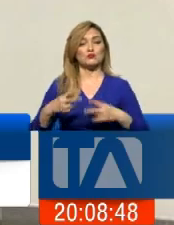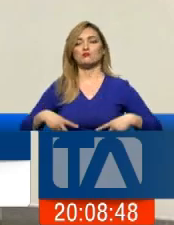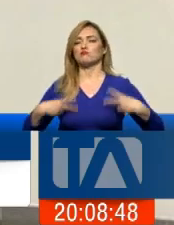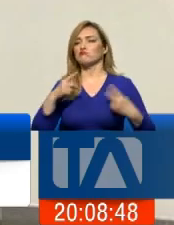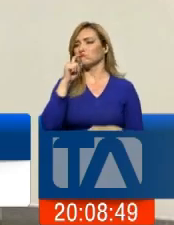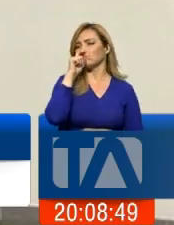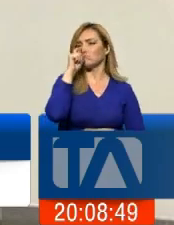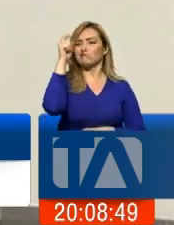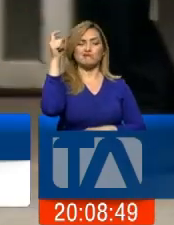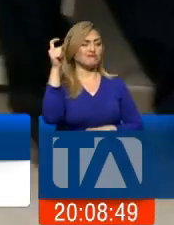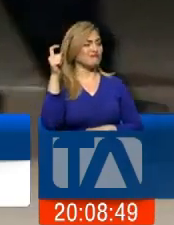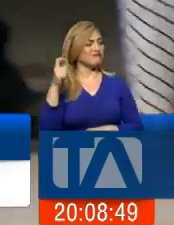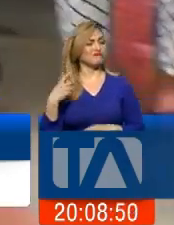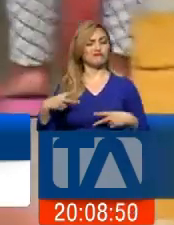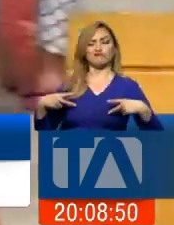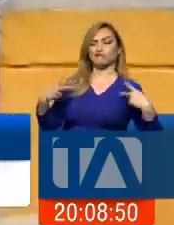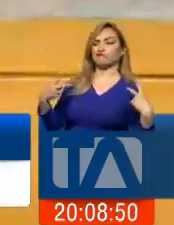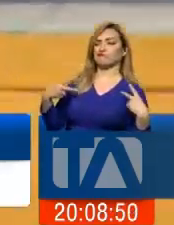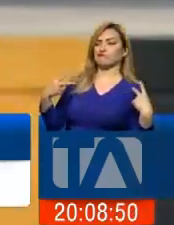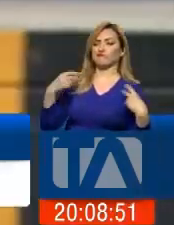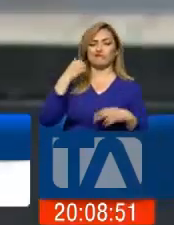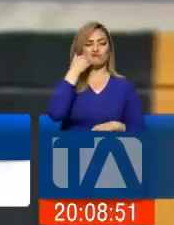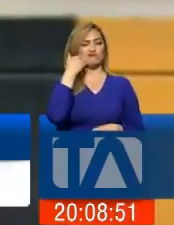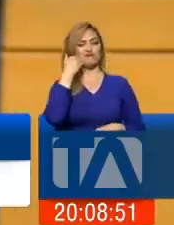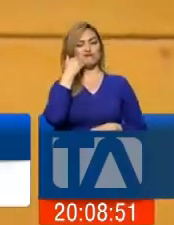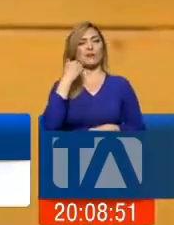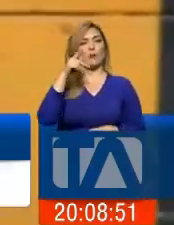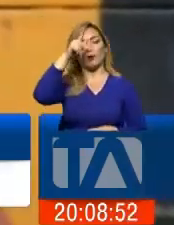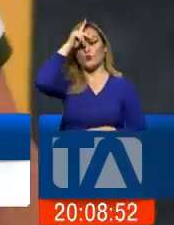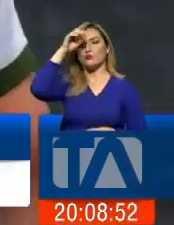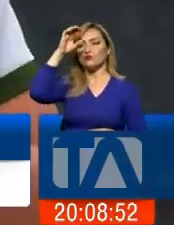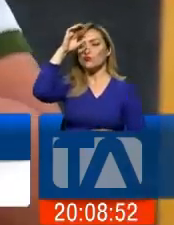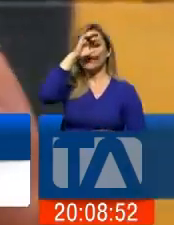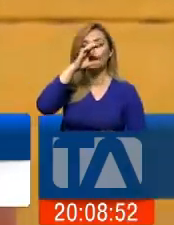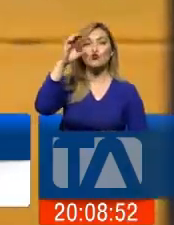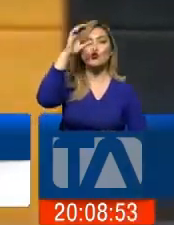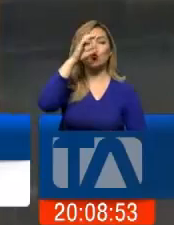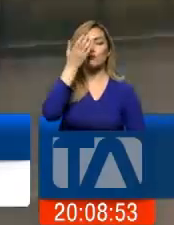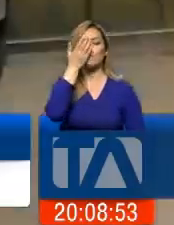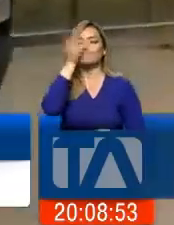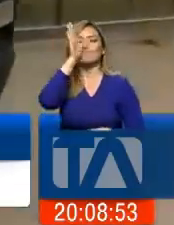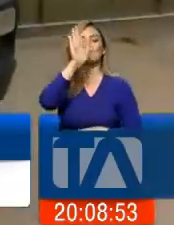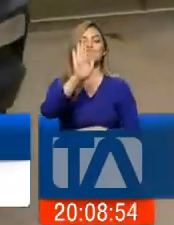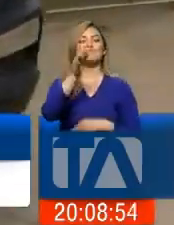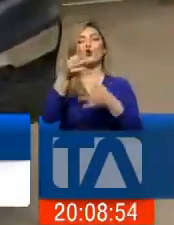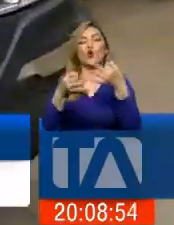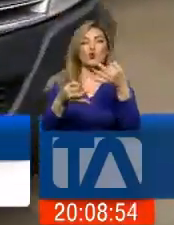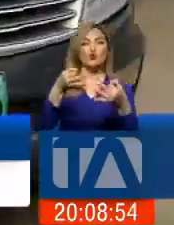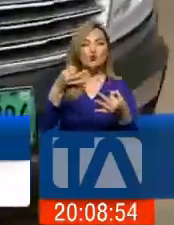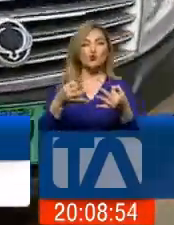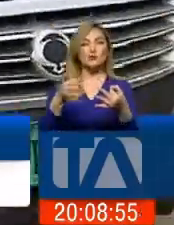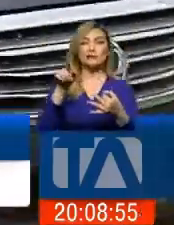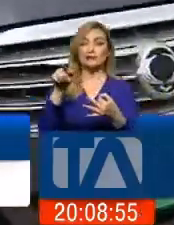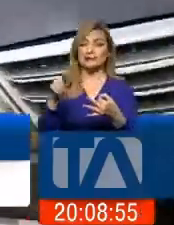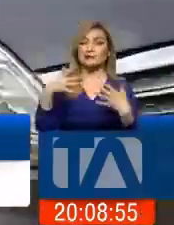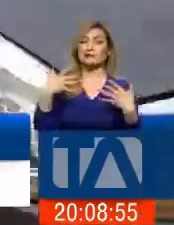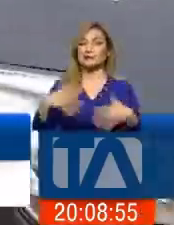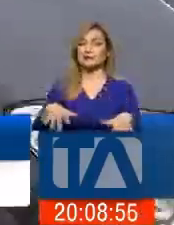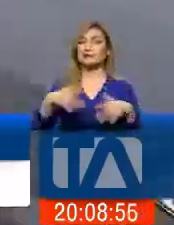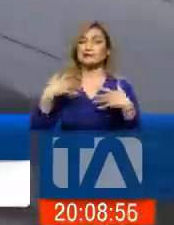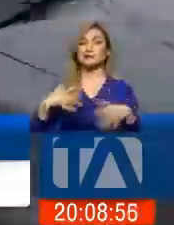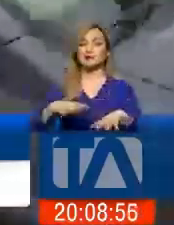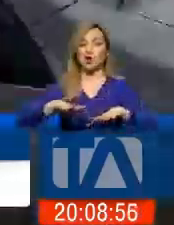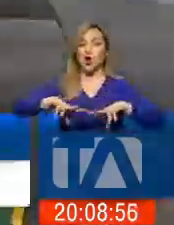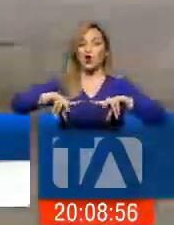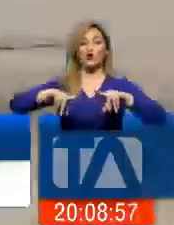de lujos que tenía, está siendo buscado en territorio peruano para que responda ante la justicia como pieza clave dentro de un presunto